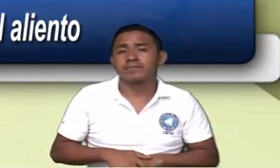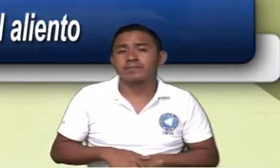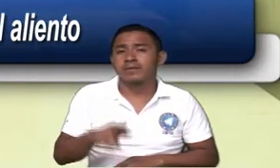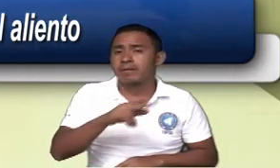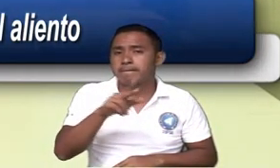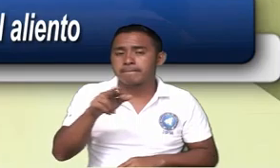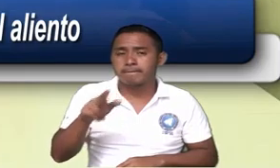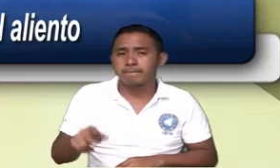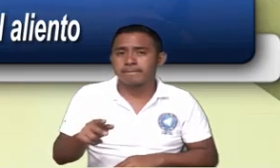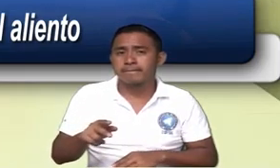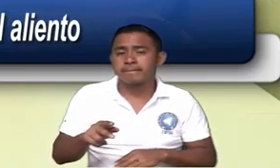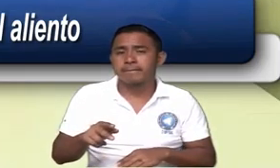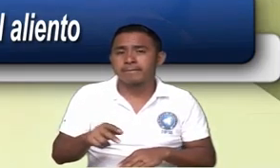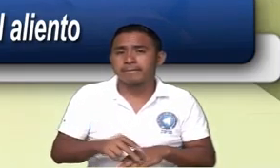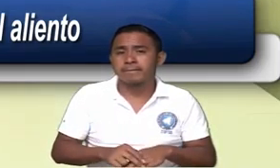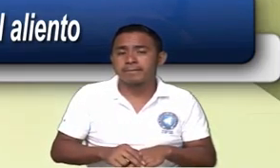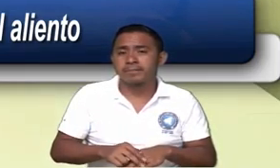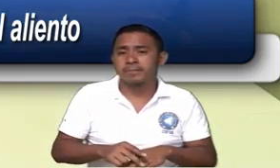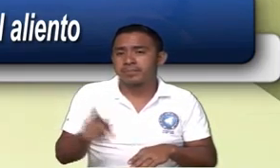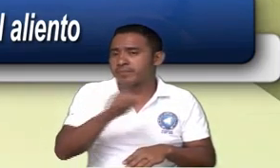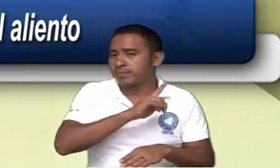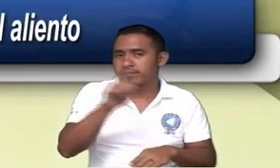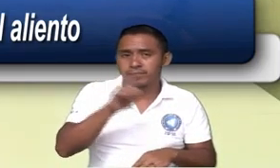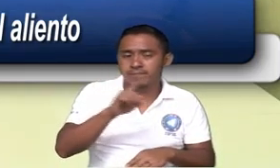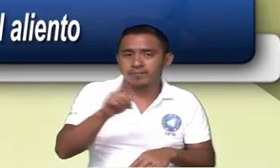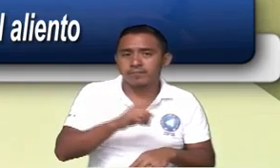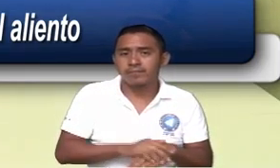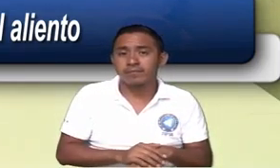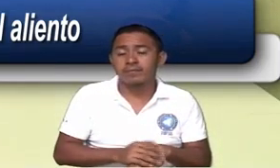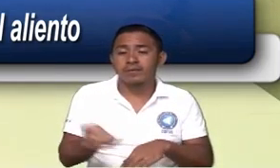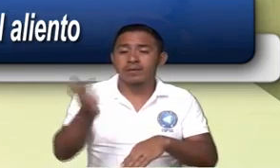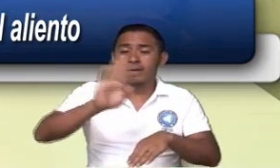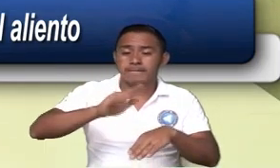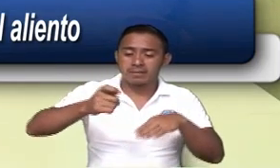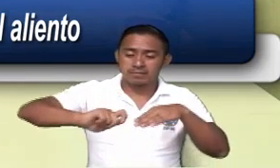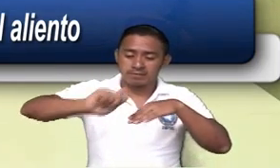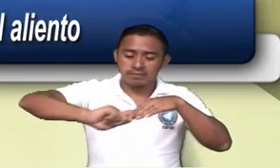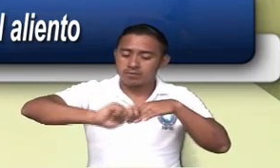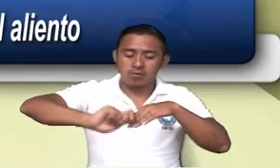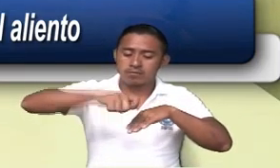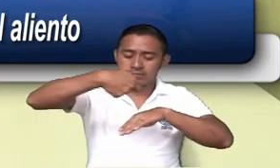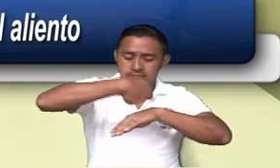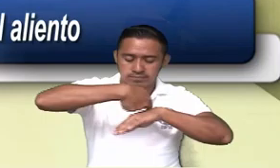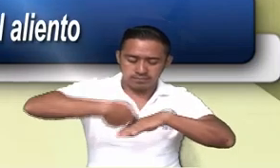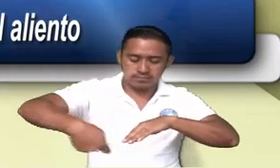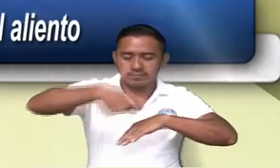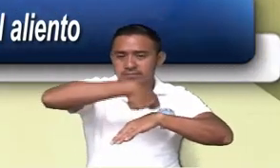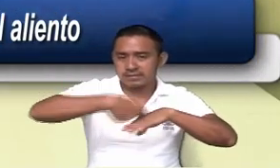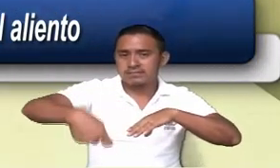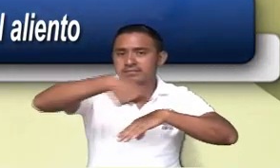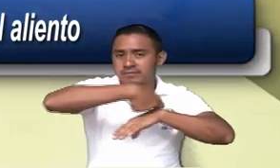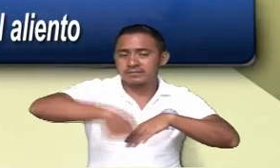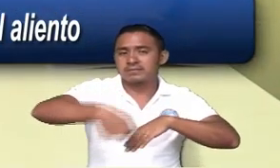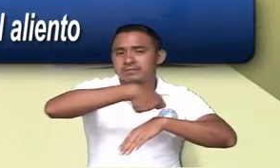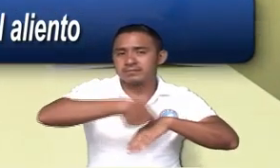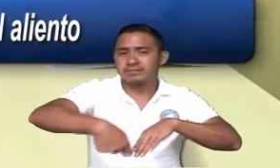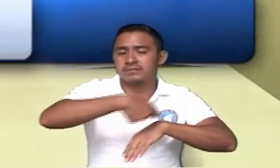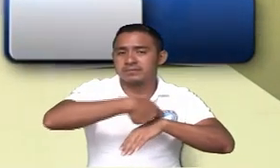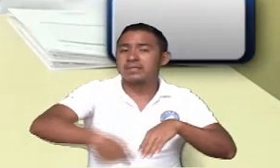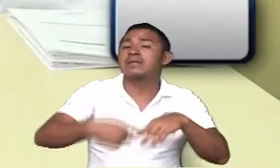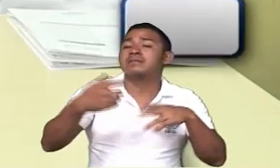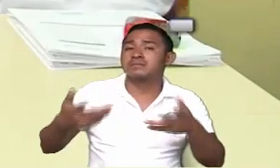con el mismo lado donde se cepillan los dientes, y sí, no es con eso, es con el dorso del cepillo. Hay unos cepillos que ya traen como una esponjita.